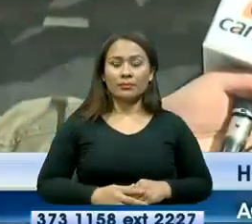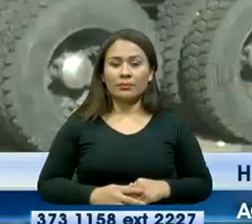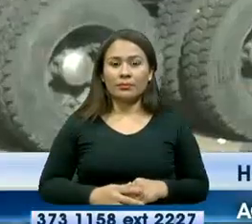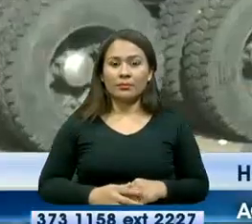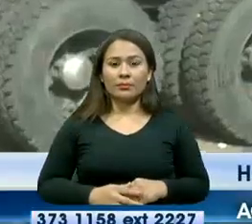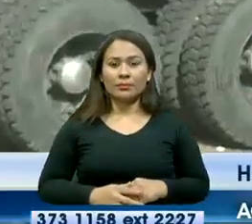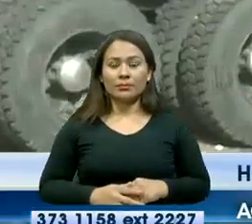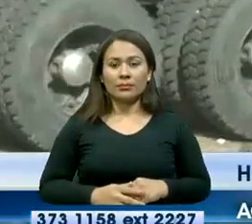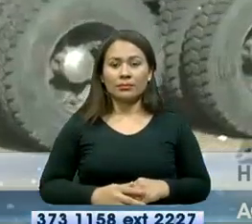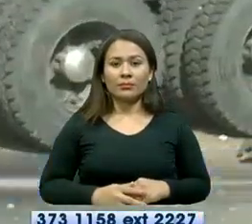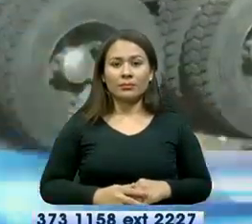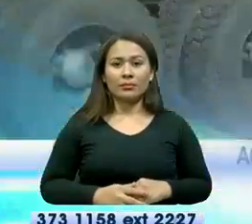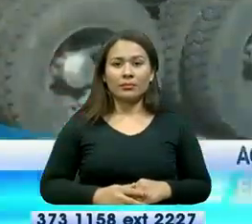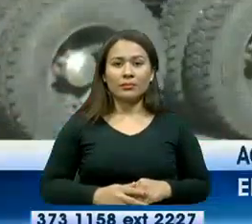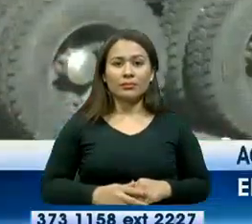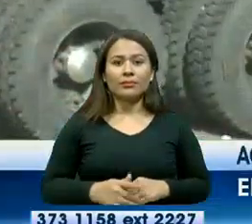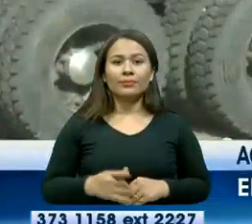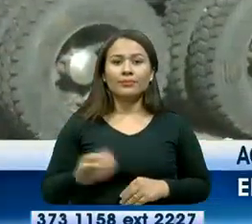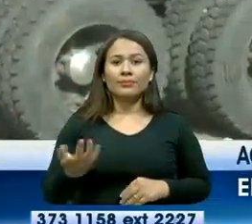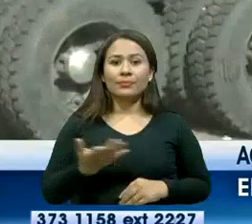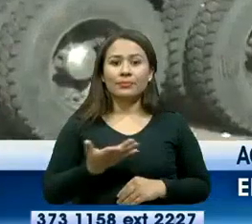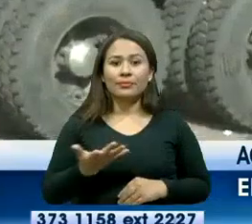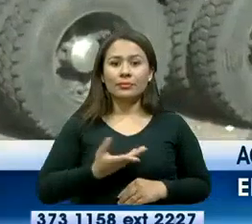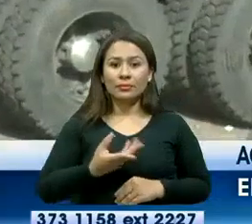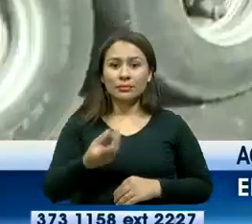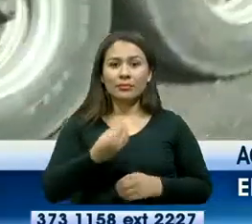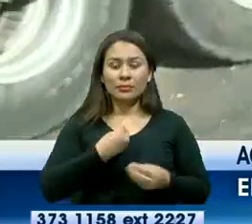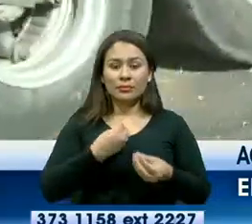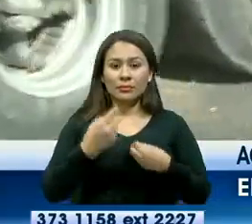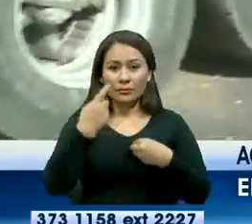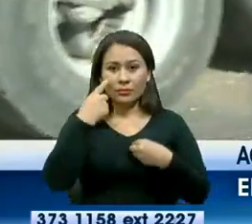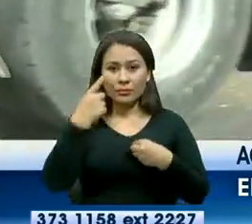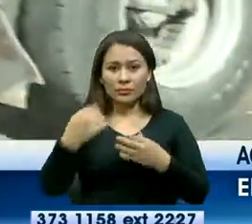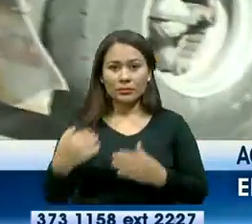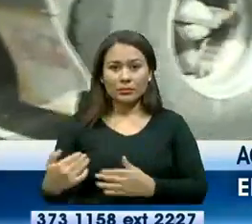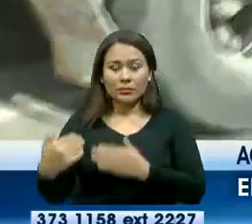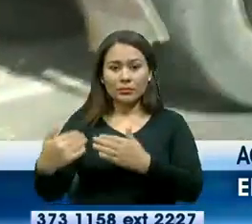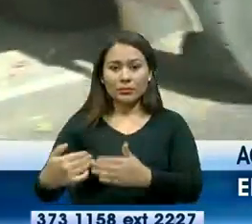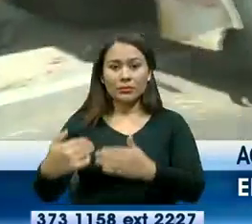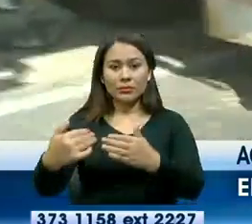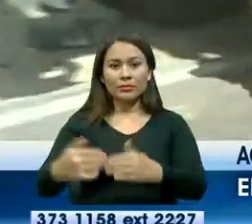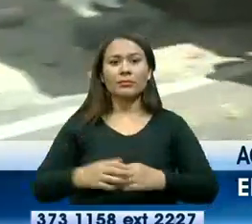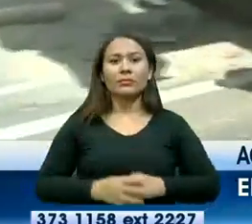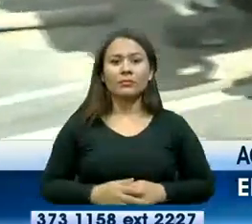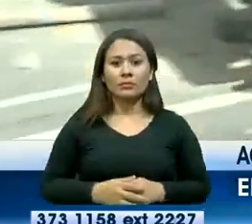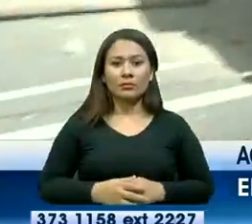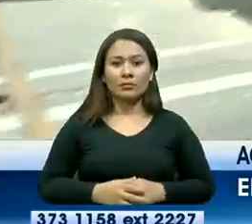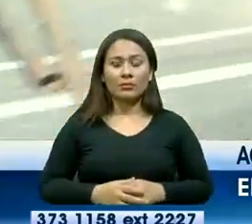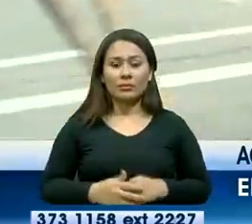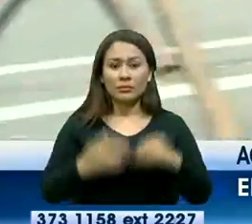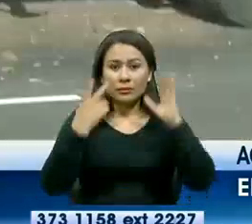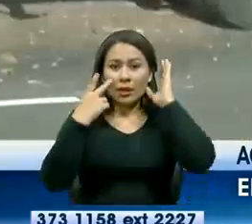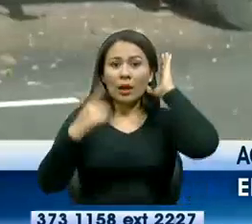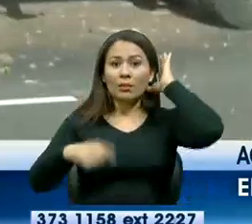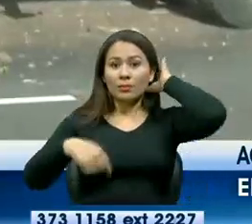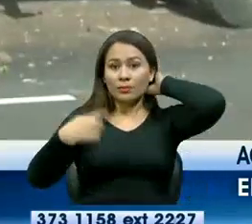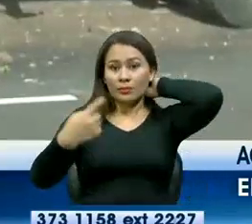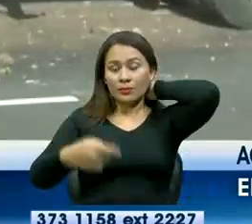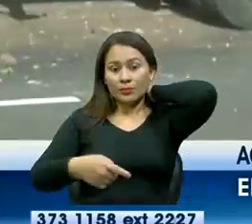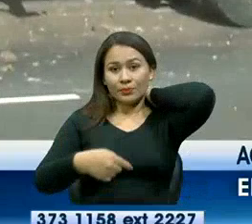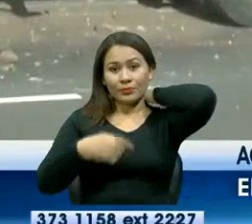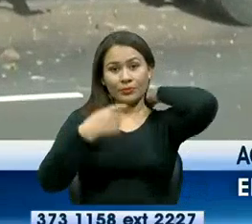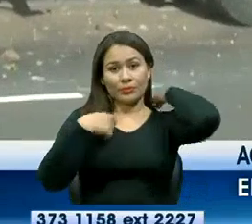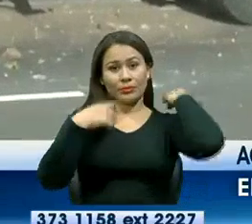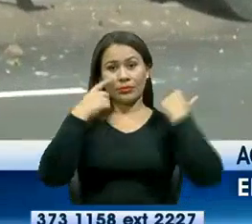estrellamientos. Las huellas e indicios levantados en el lugar y el informe pericial de los agentes del CIAD permitirán saber en las próximas horas las causas